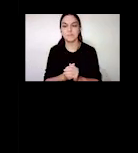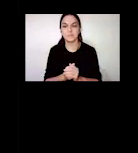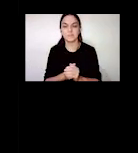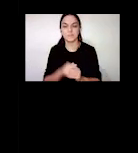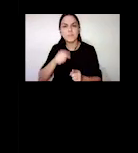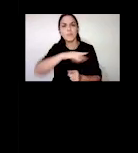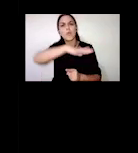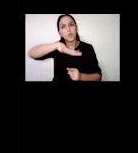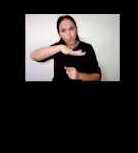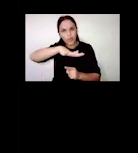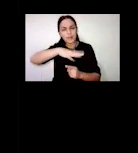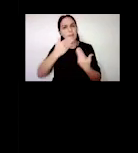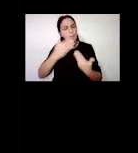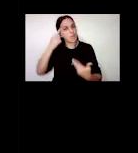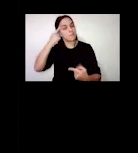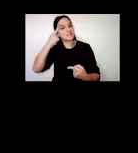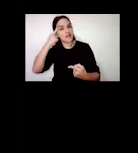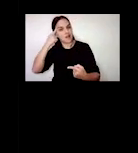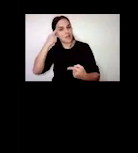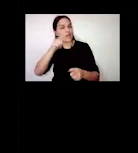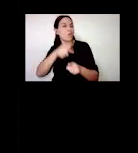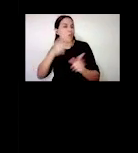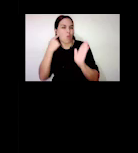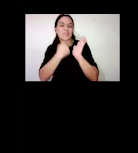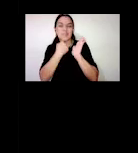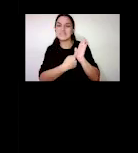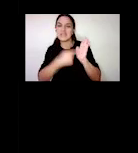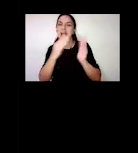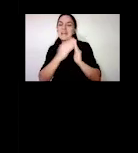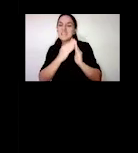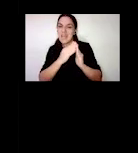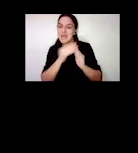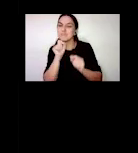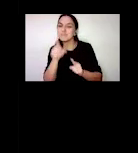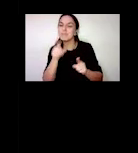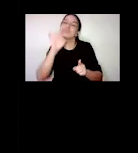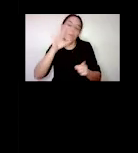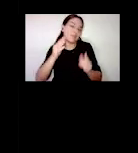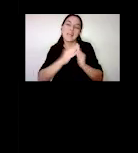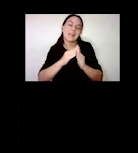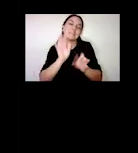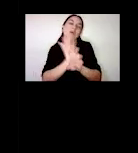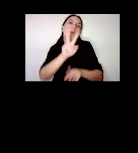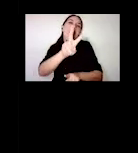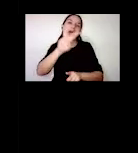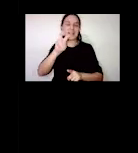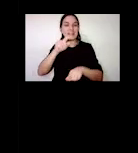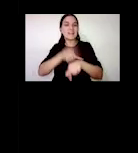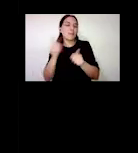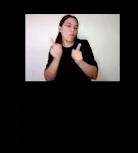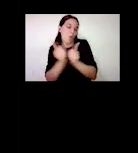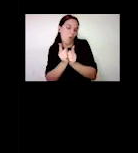lugares, para ser considerado casa habitación, no pueden ser lugares de habitación temporaria, o sea, un lugar alquilado